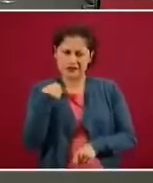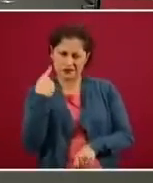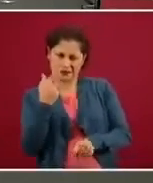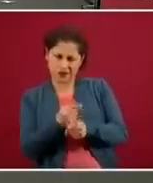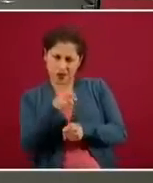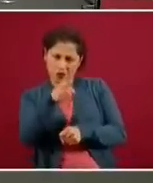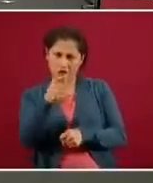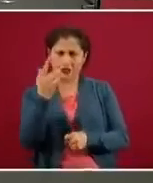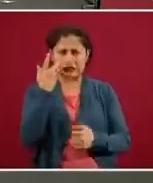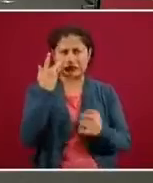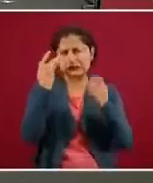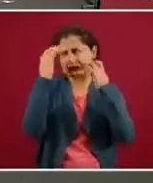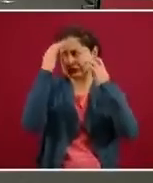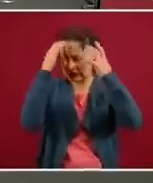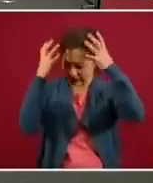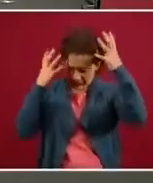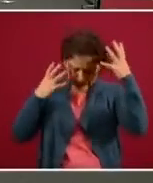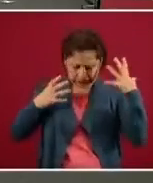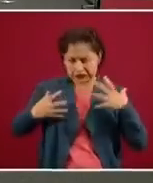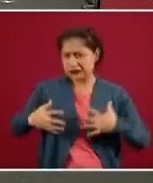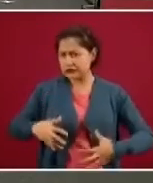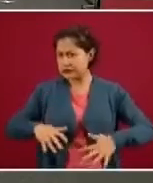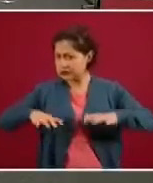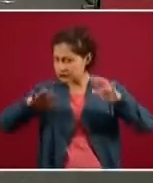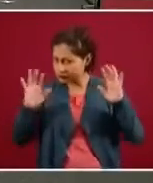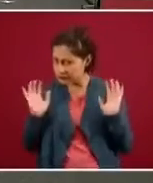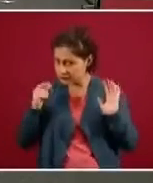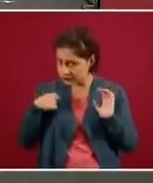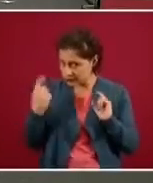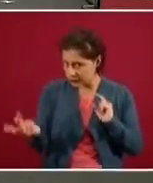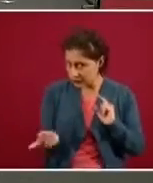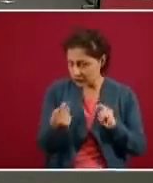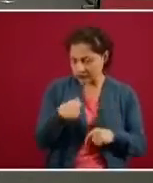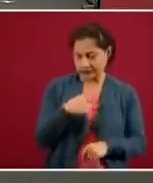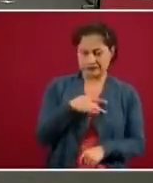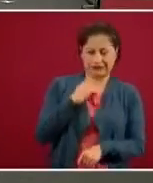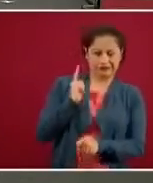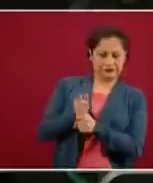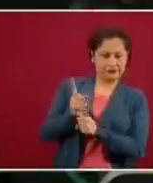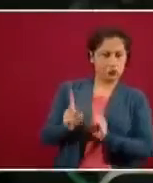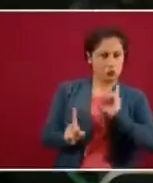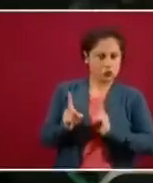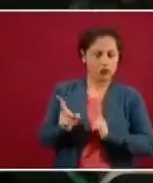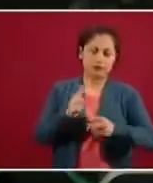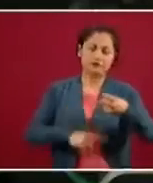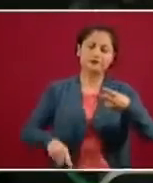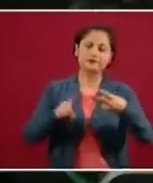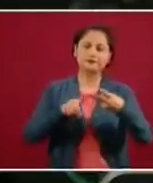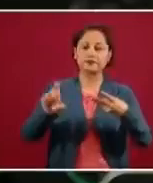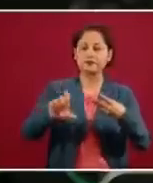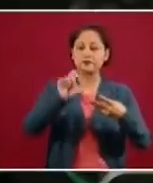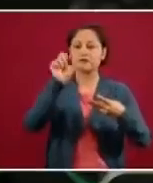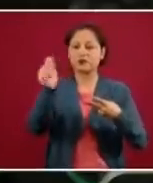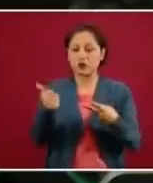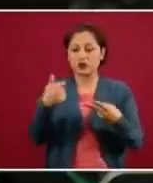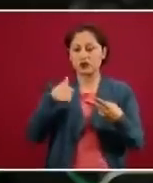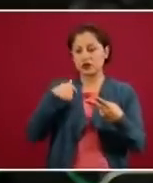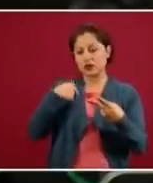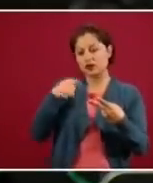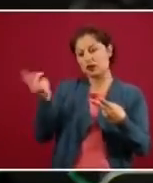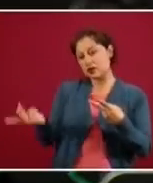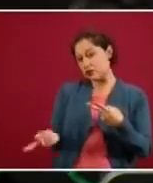cachete, inquieto, en fin. Esa es una inquietud por una parte. Buen punto. Y debido a este confinamiento en los